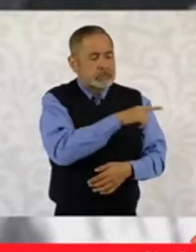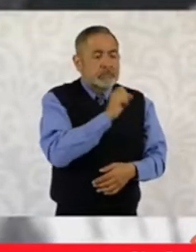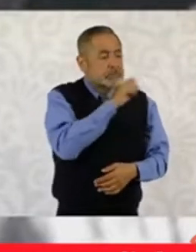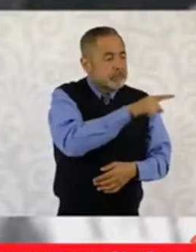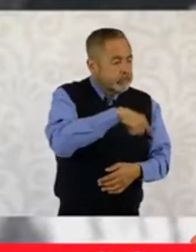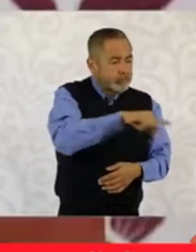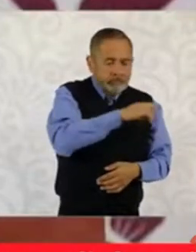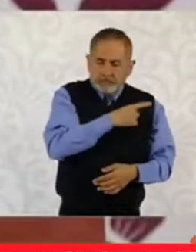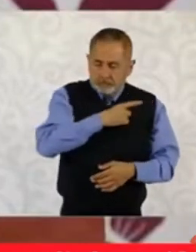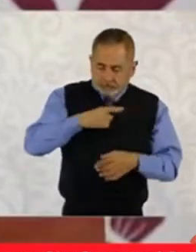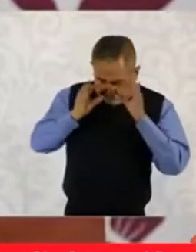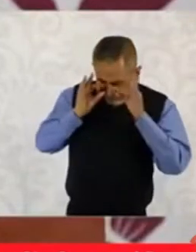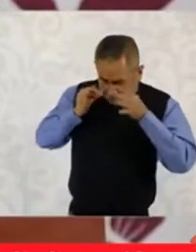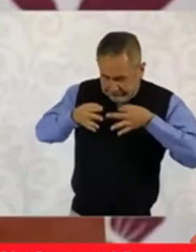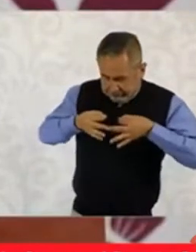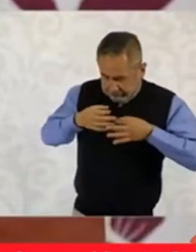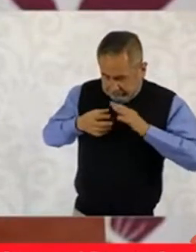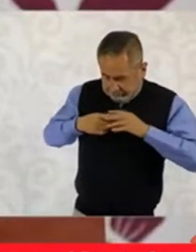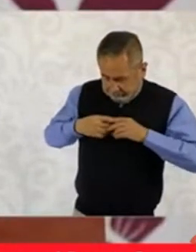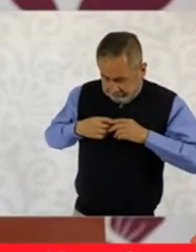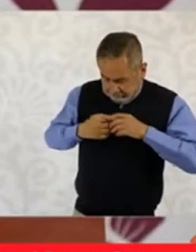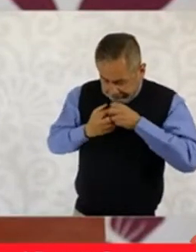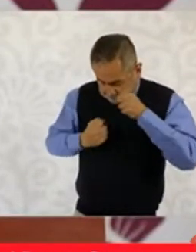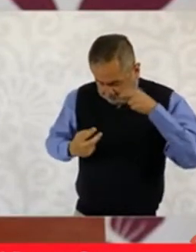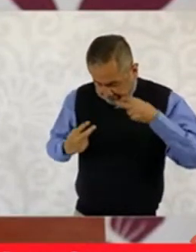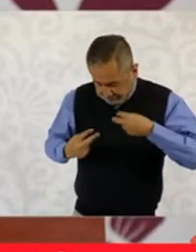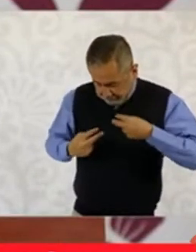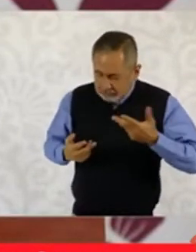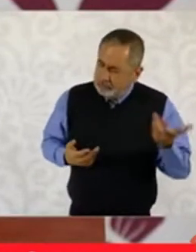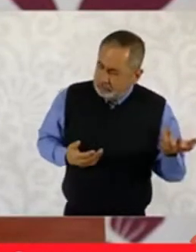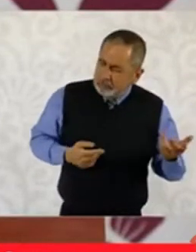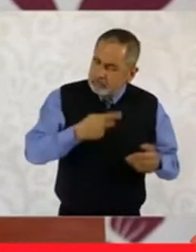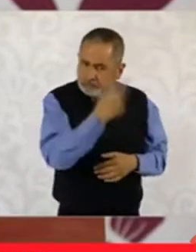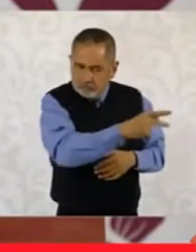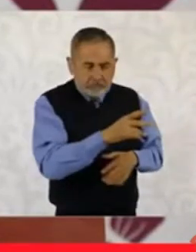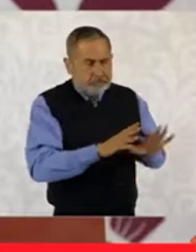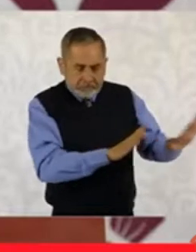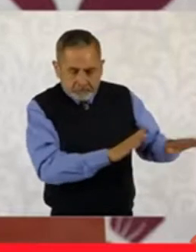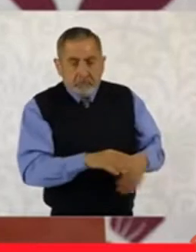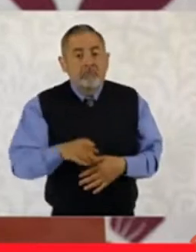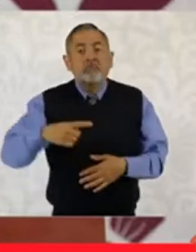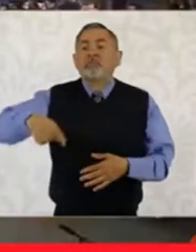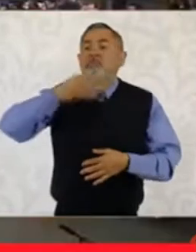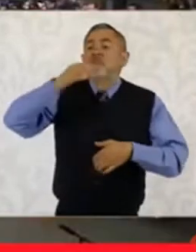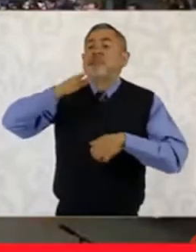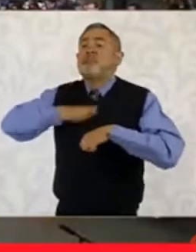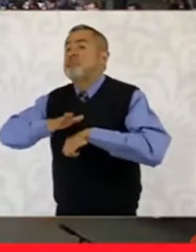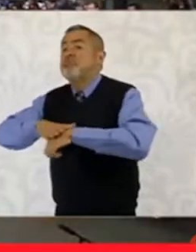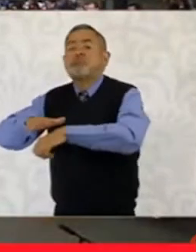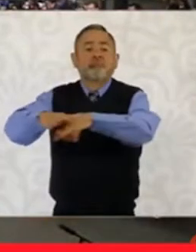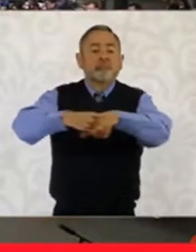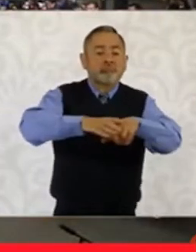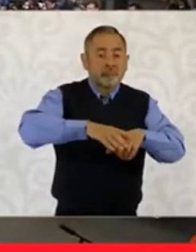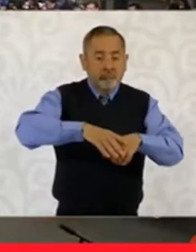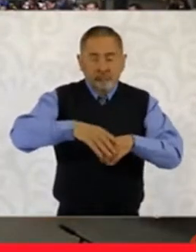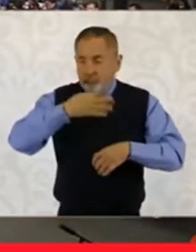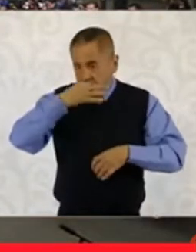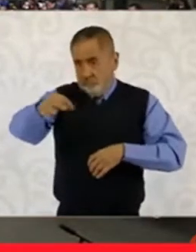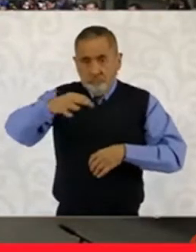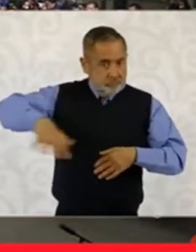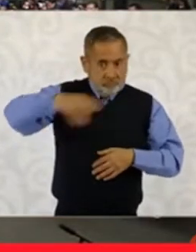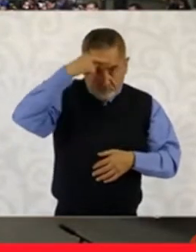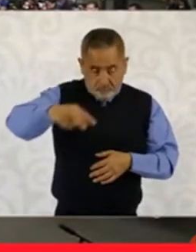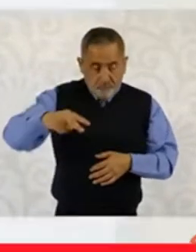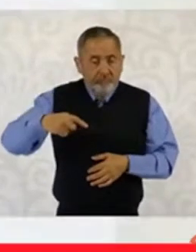autocrítica. Entonces, de nosotros, que sepa el pueblo de México que va a conocer la verdad.